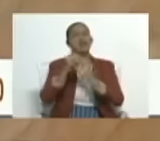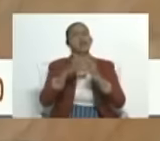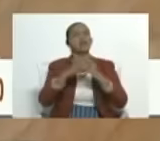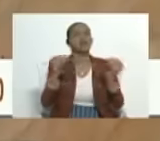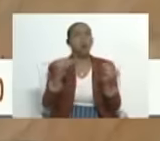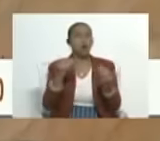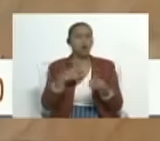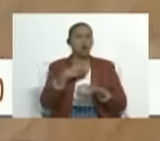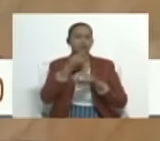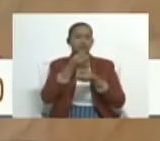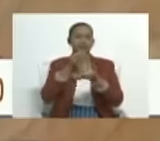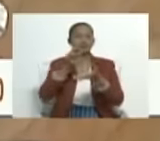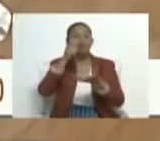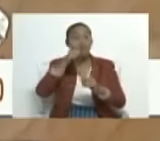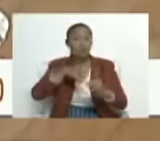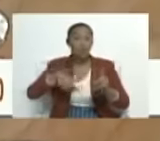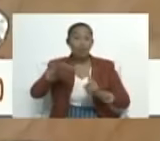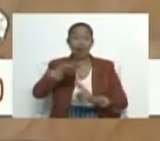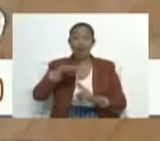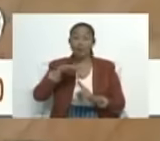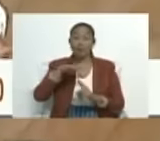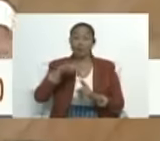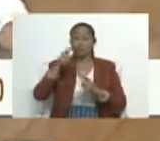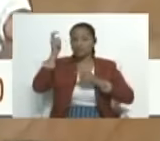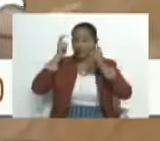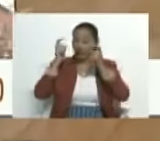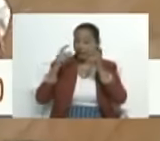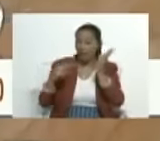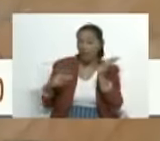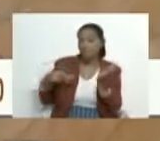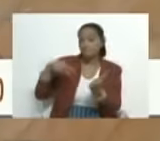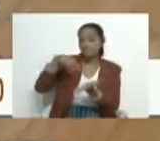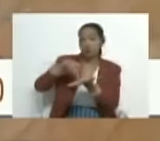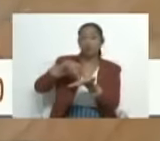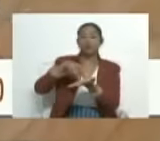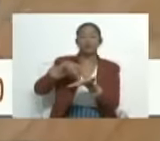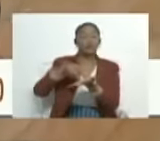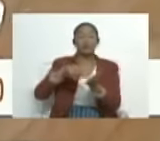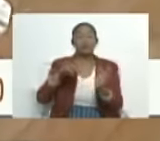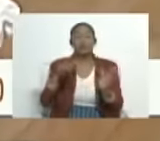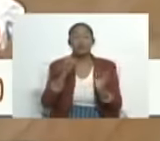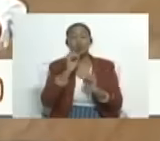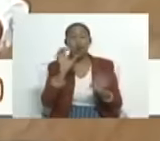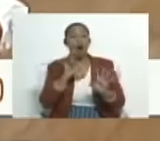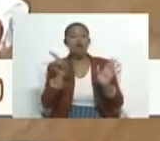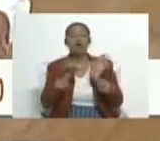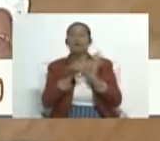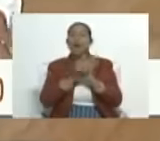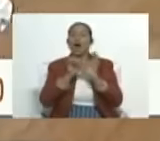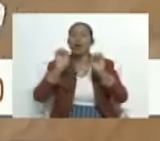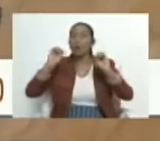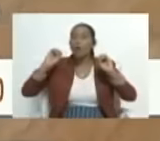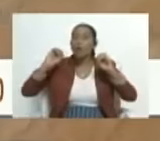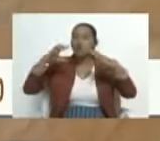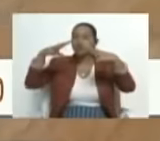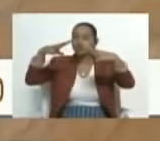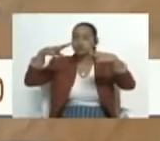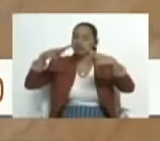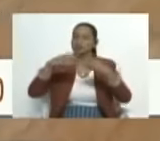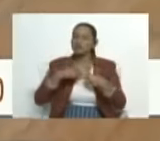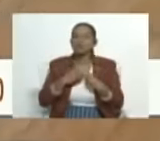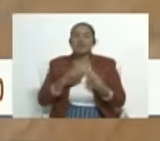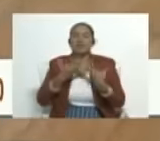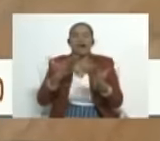ese pueblo que cuando él apareció, siempre decimos, apareció como un rayo de luz que trajo la esperanza nuevamente a